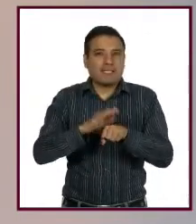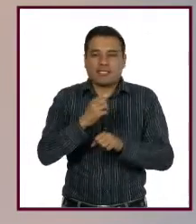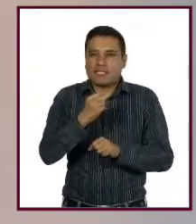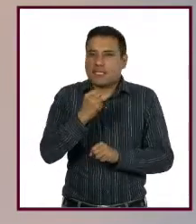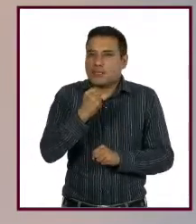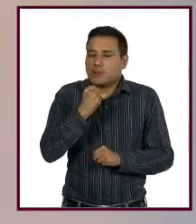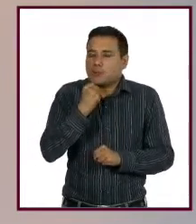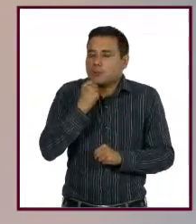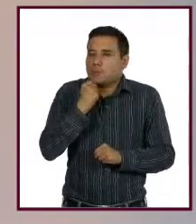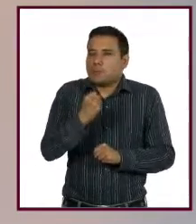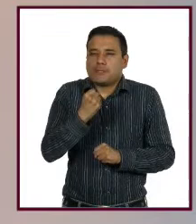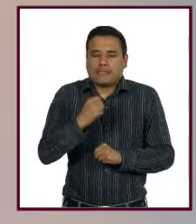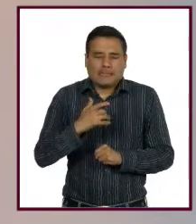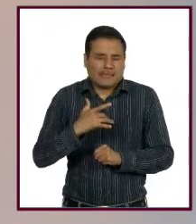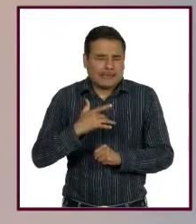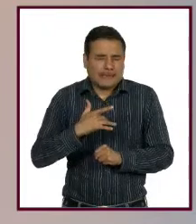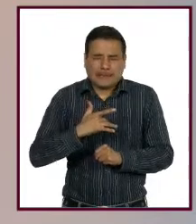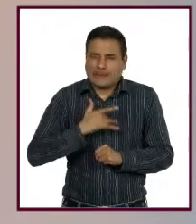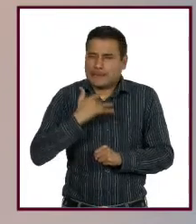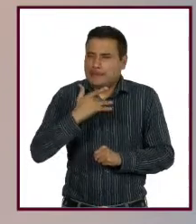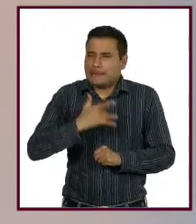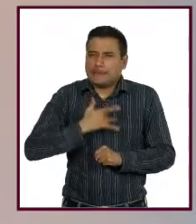más vigorosos y más